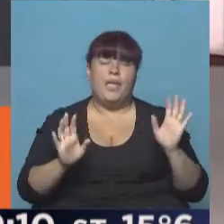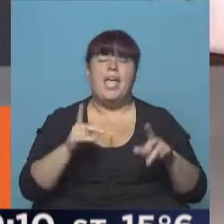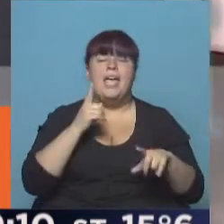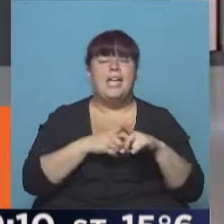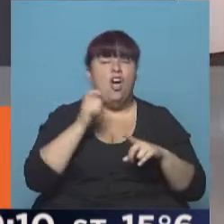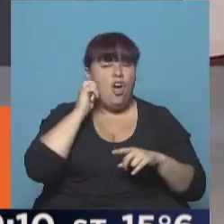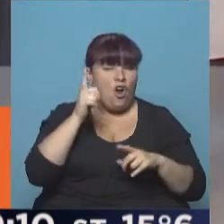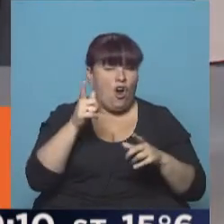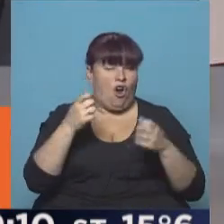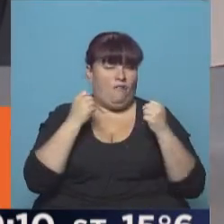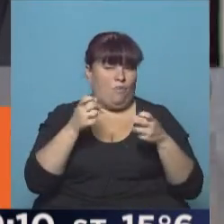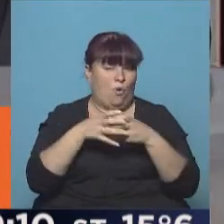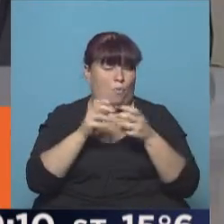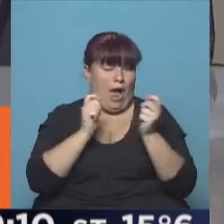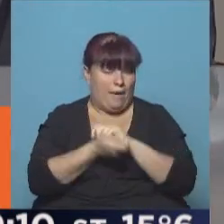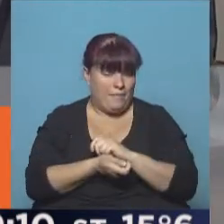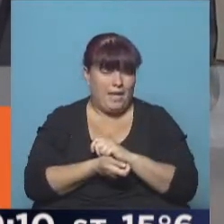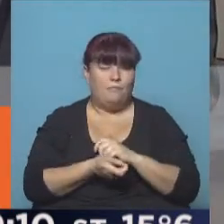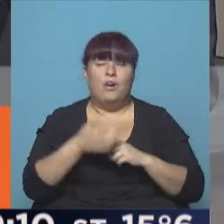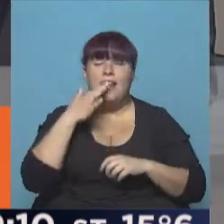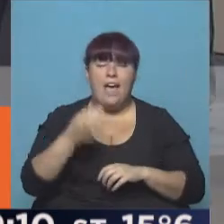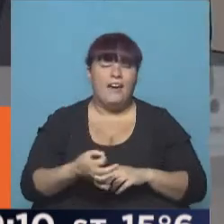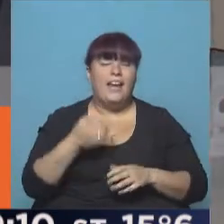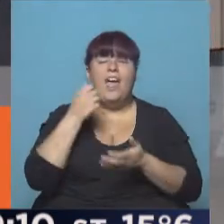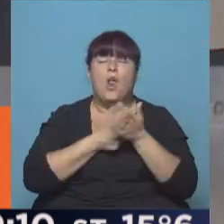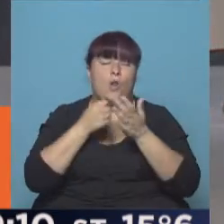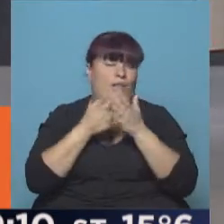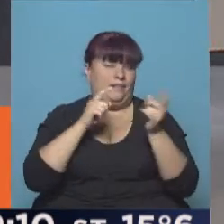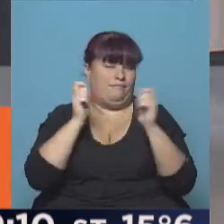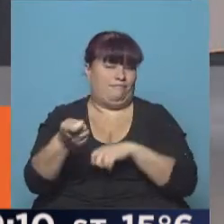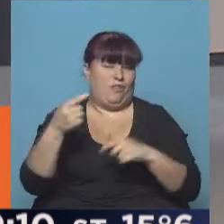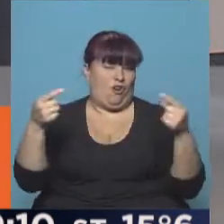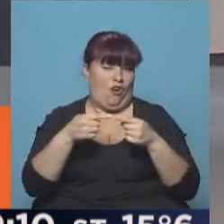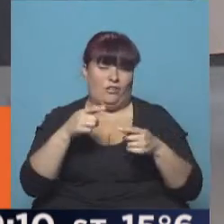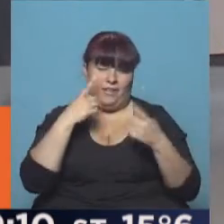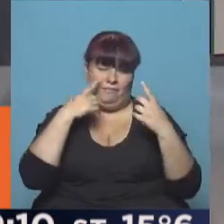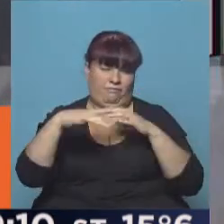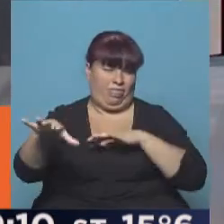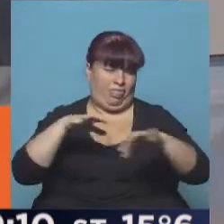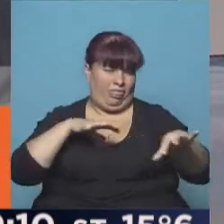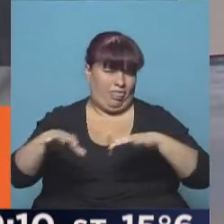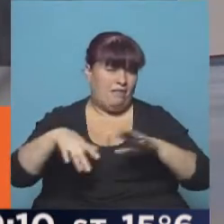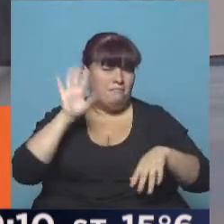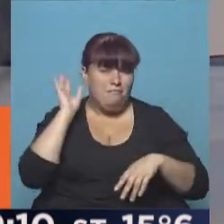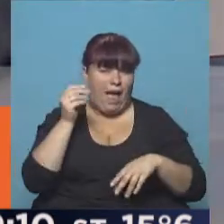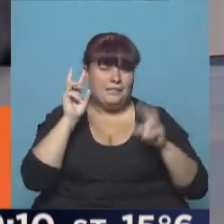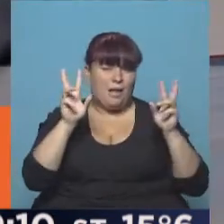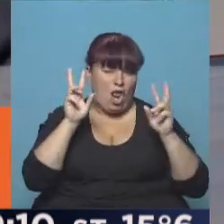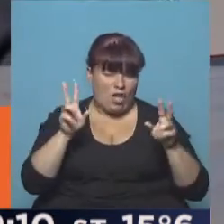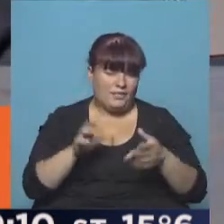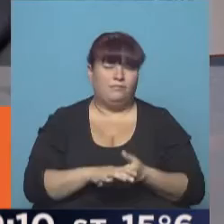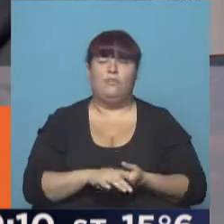logra consolidar el espacio de Cambiemos, en realidad el desafío pasa a la oposición, que hoy vemos que está muy disperso, particularmente el